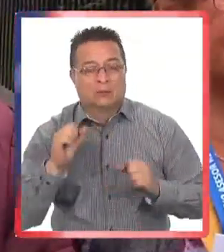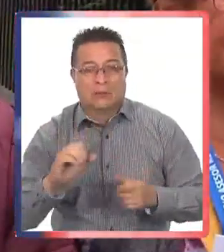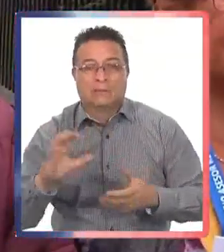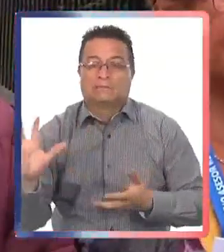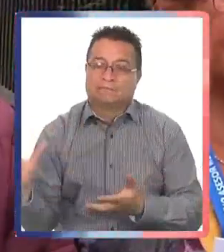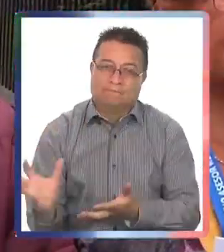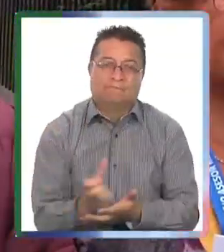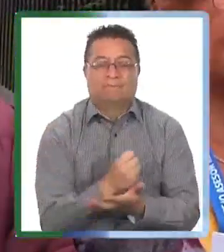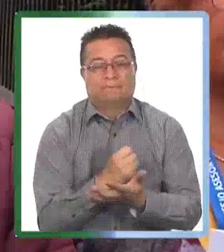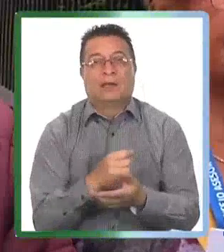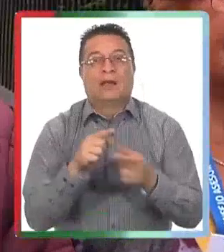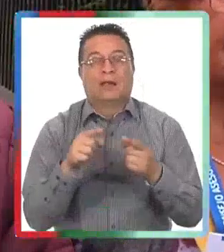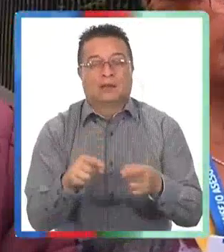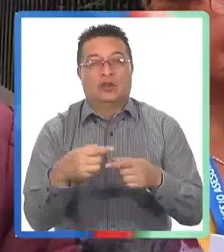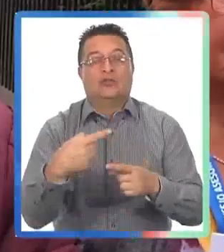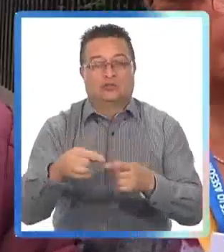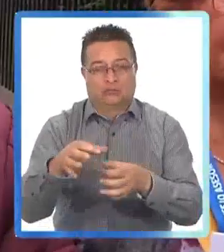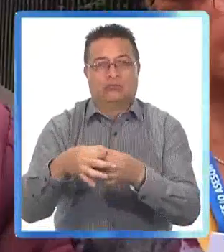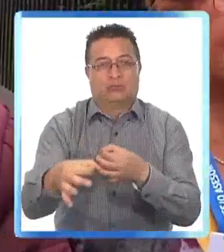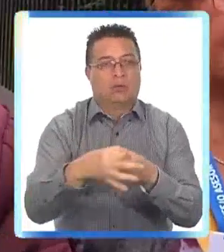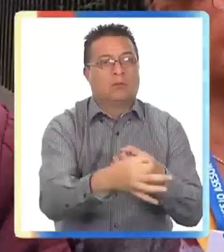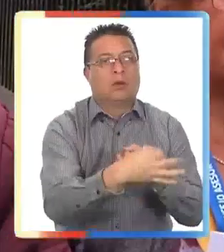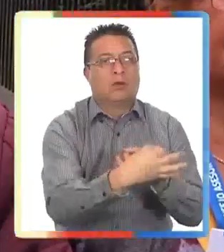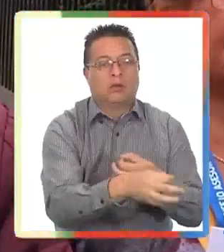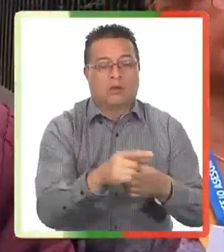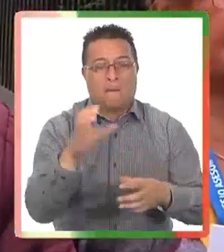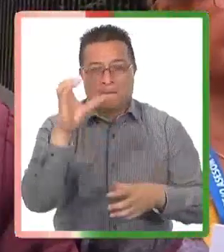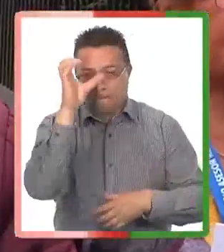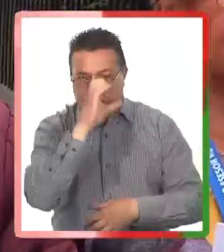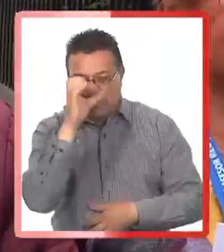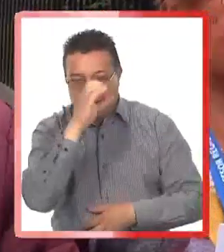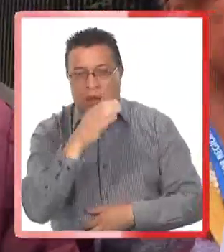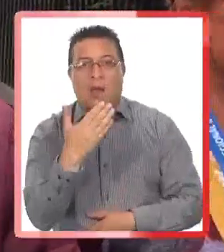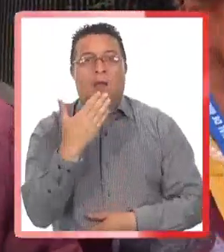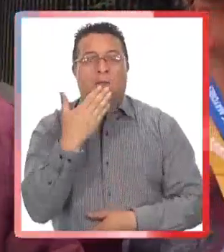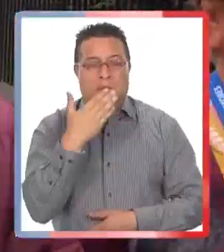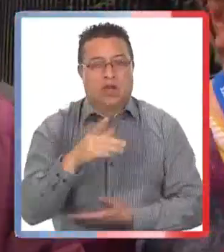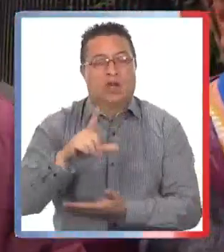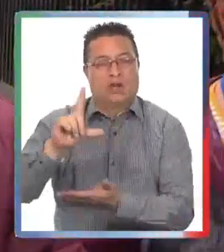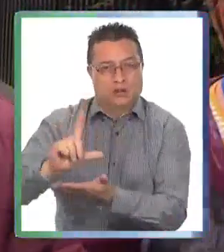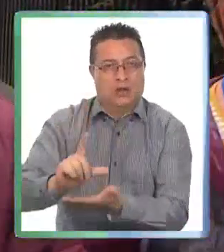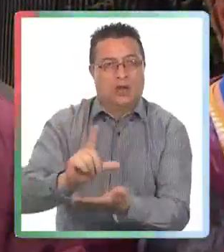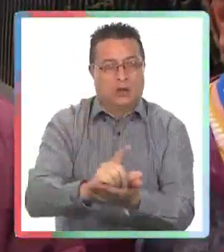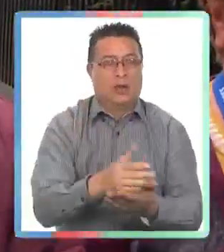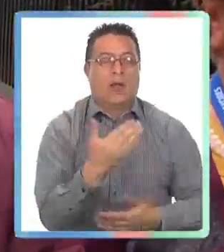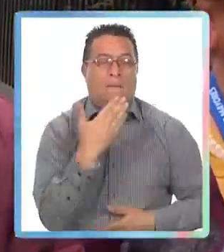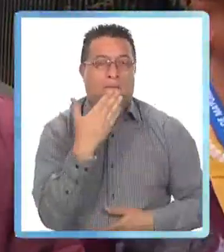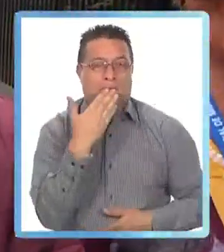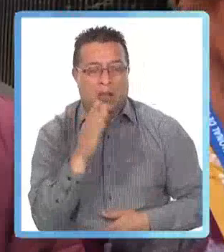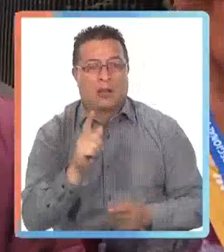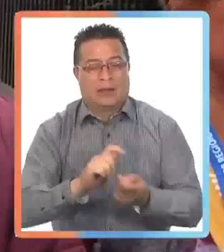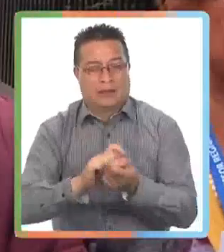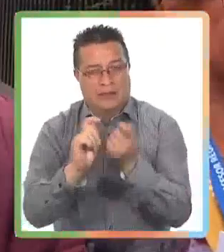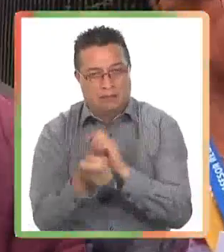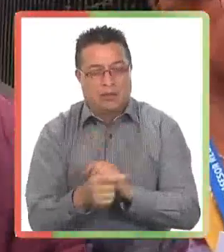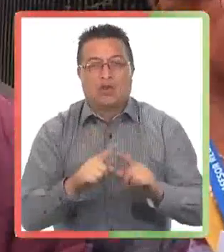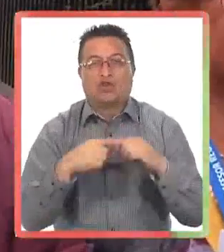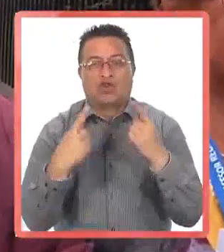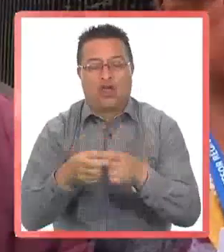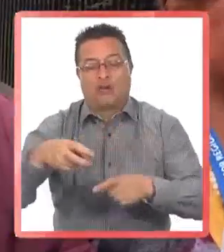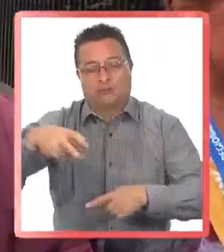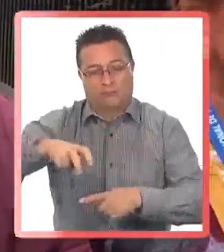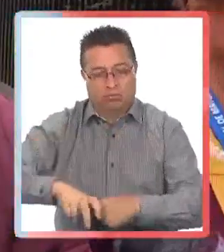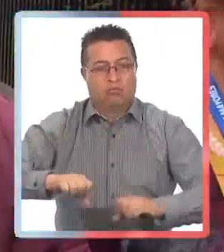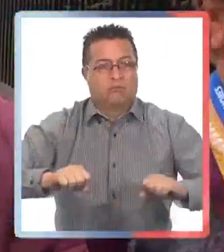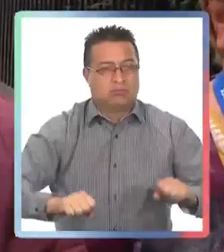de salir del sector, de tener paseo, de mejorar nuestra sede, de mejorar y cambiar todo